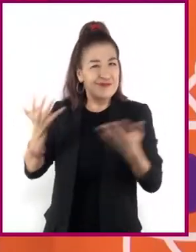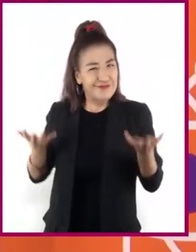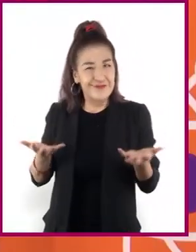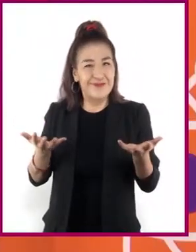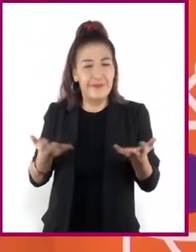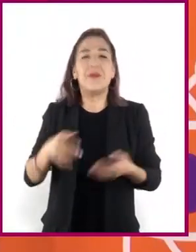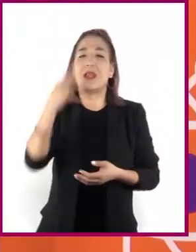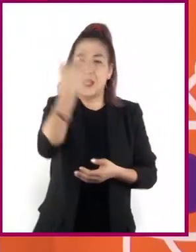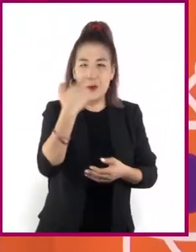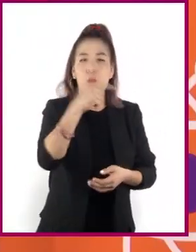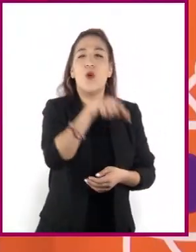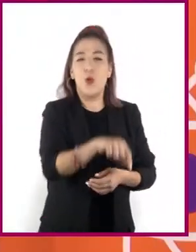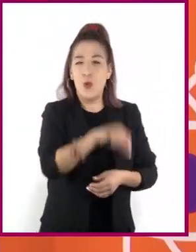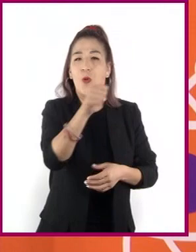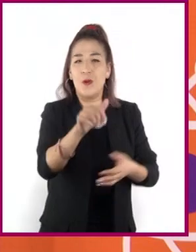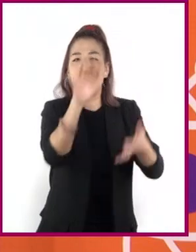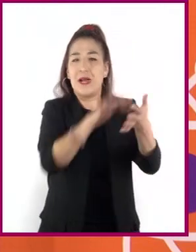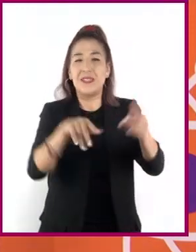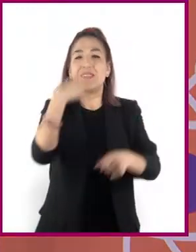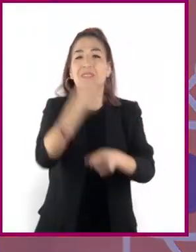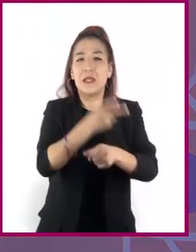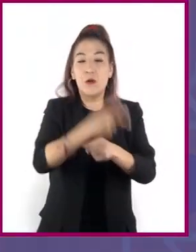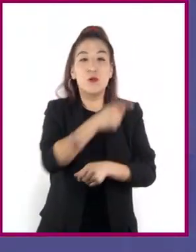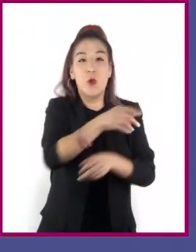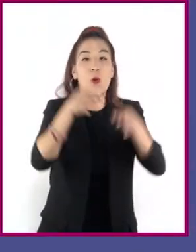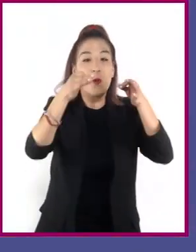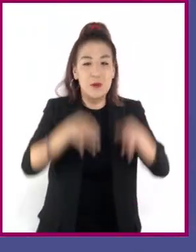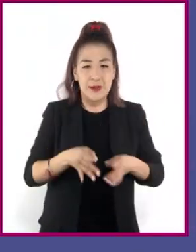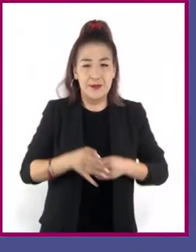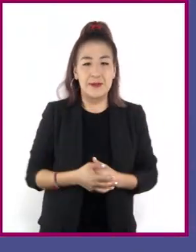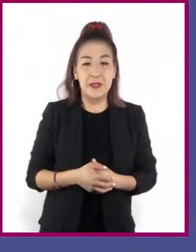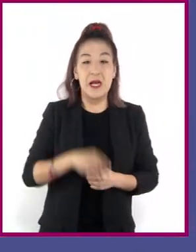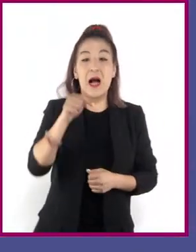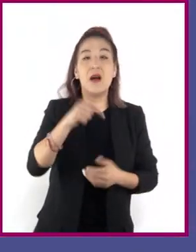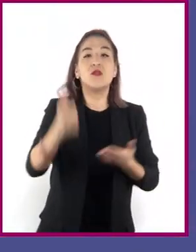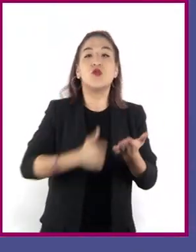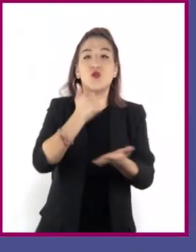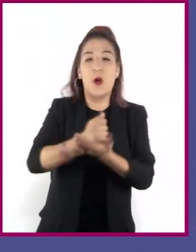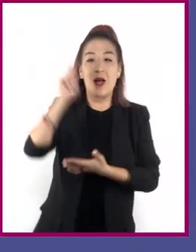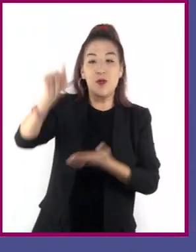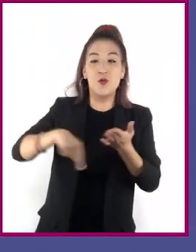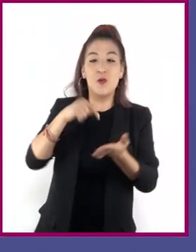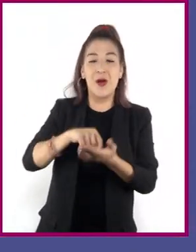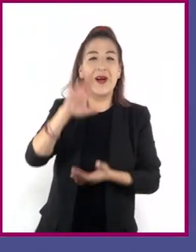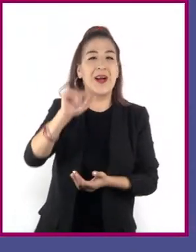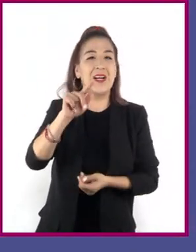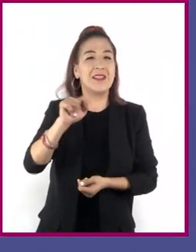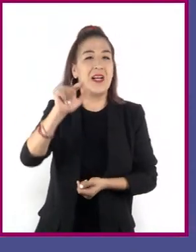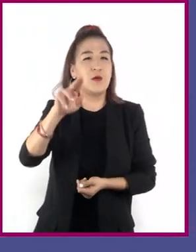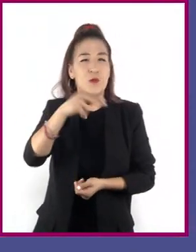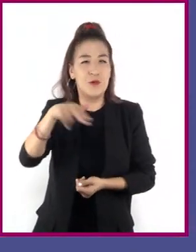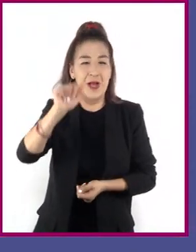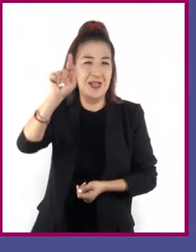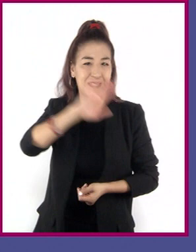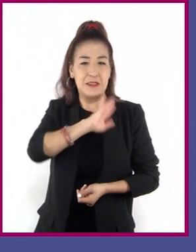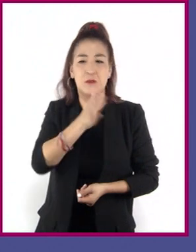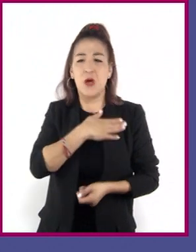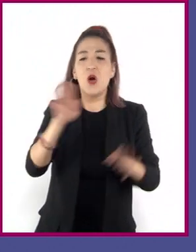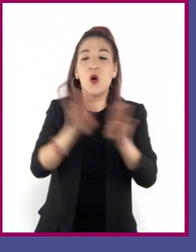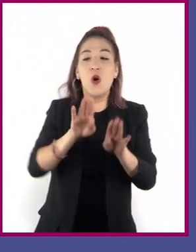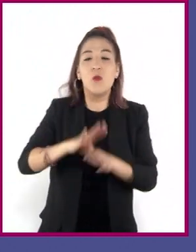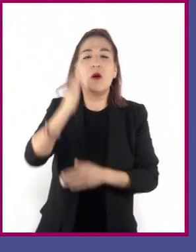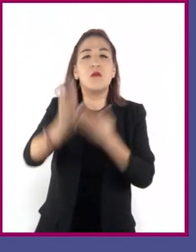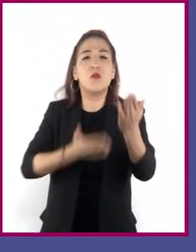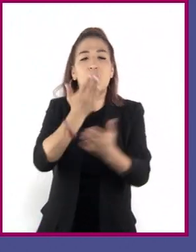revisemos el segundo párrafo original en ciudades como cataluña se han propuesto el reto de integrar